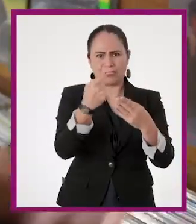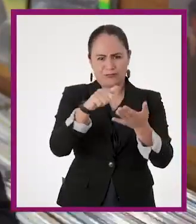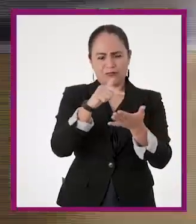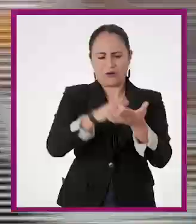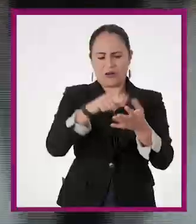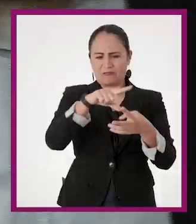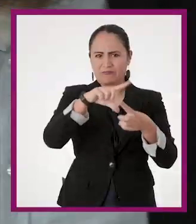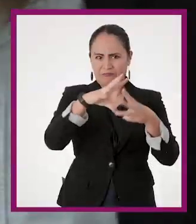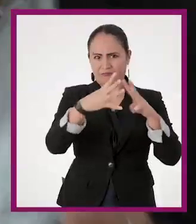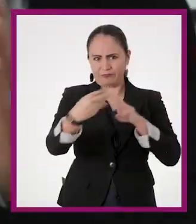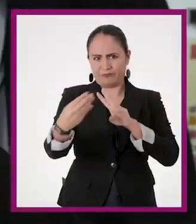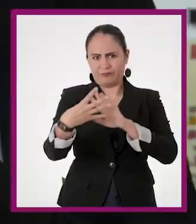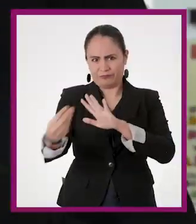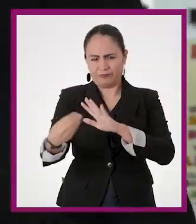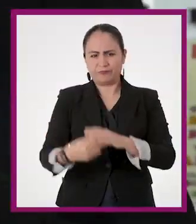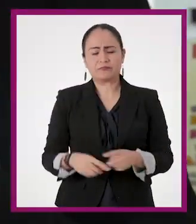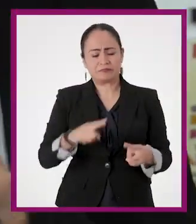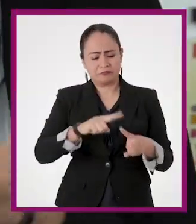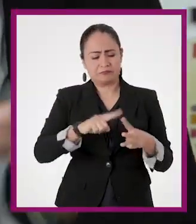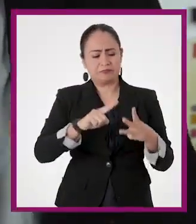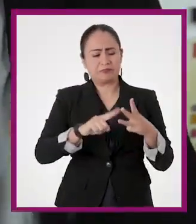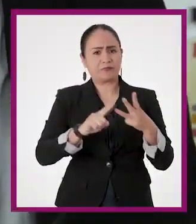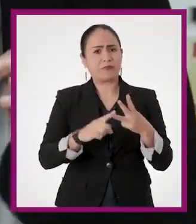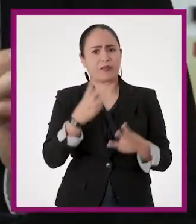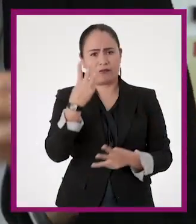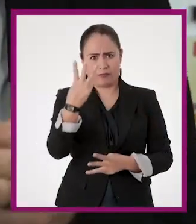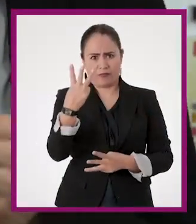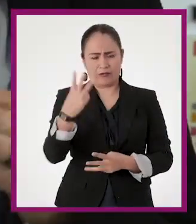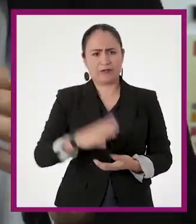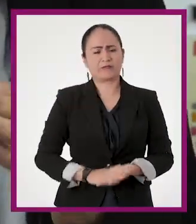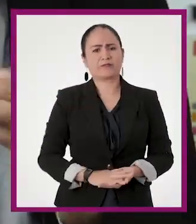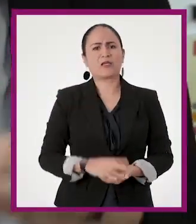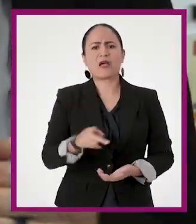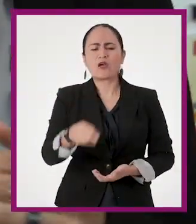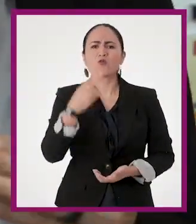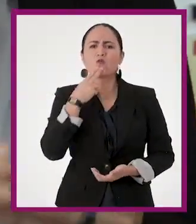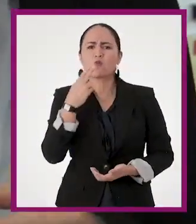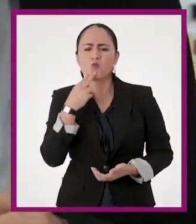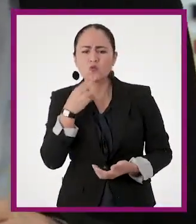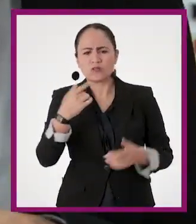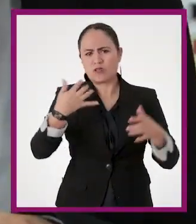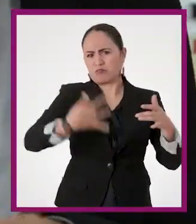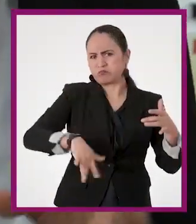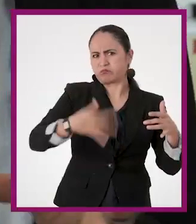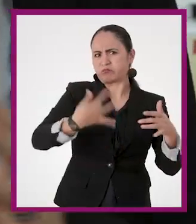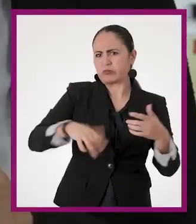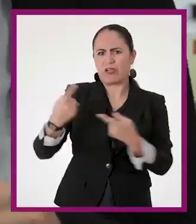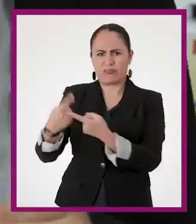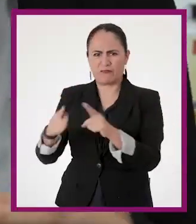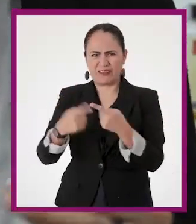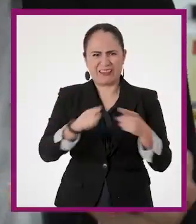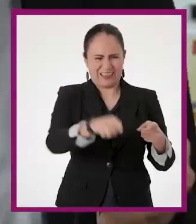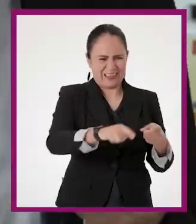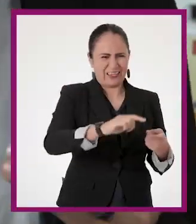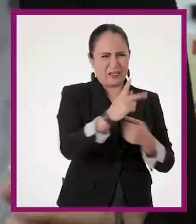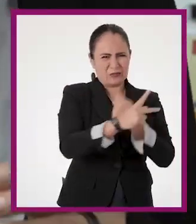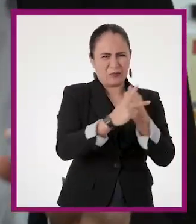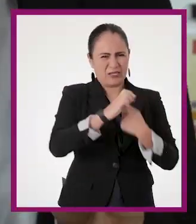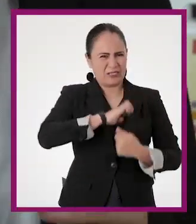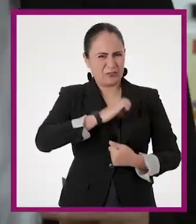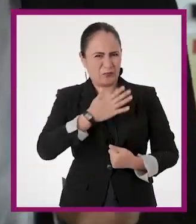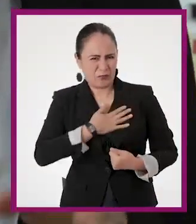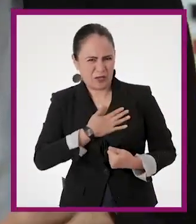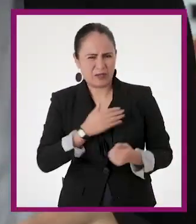esos tres lugares. Y bueno, con estas tres raíces que digamos se traducía en el uso de instrumentos de cuerdas por el lado español, en un tipo